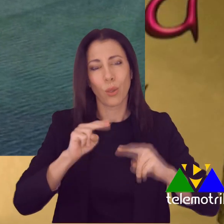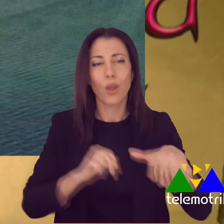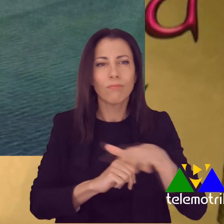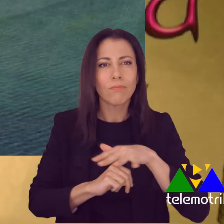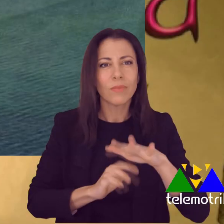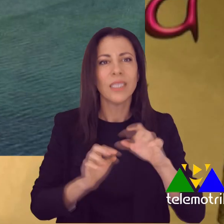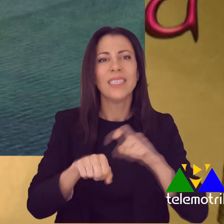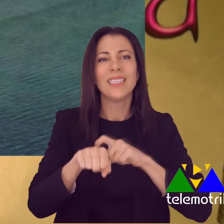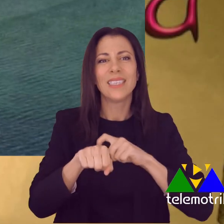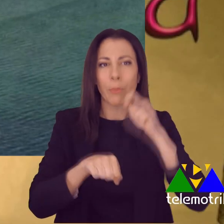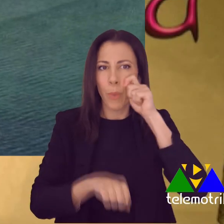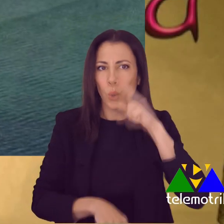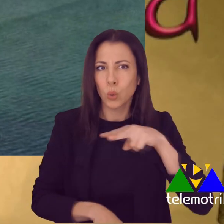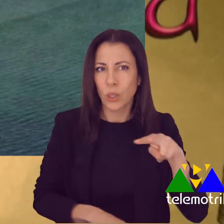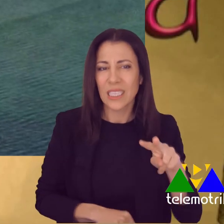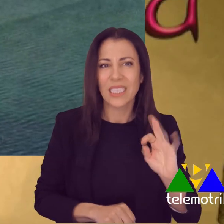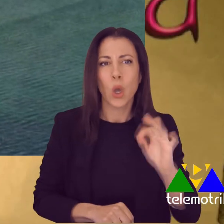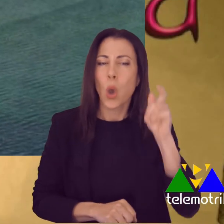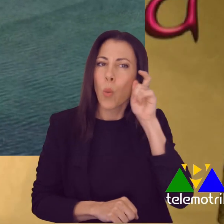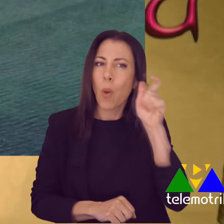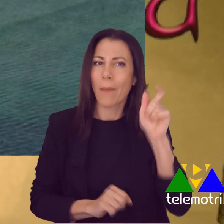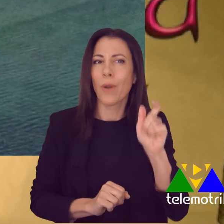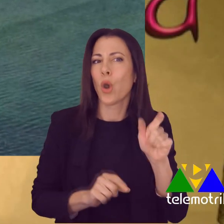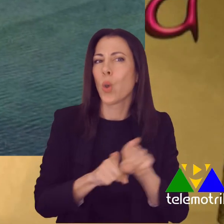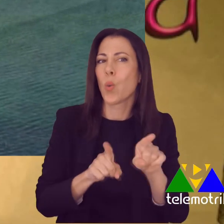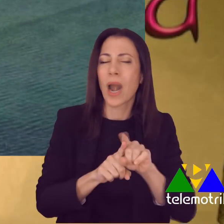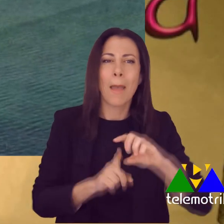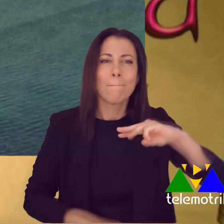tipo turístico, en tipo pueblo mediterráneo,